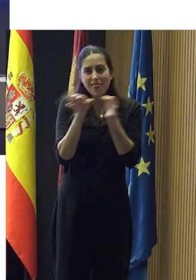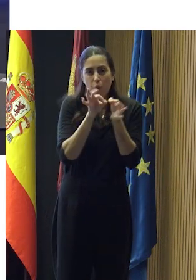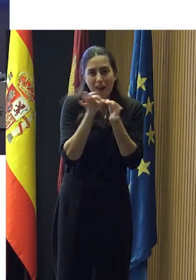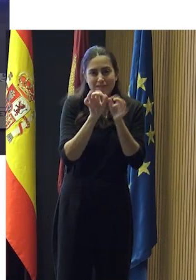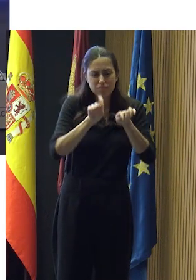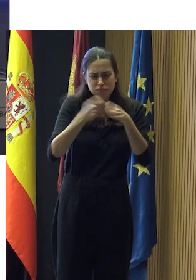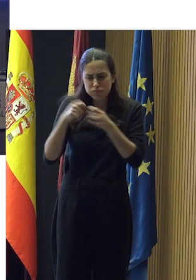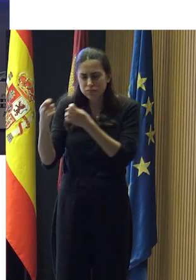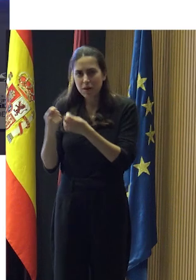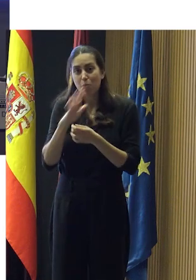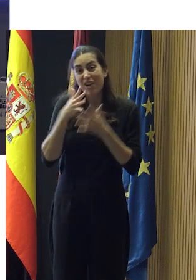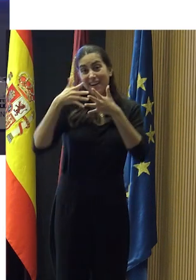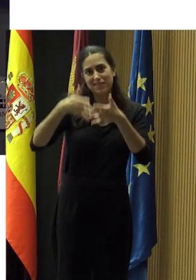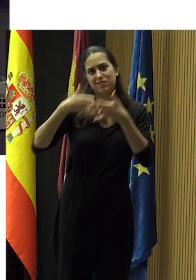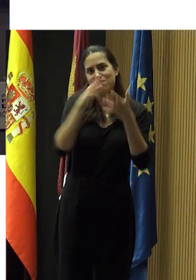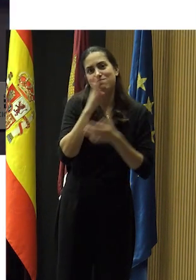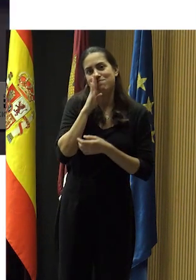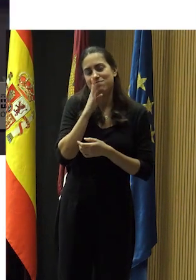han ido adquiriendo resistencia.